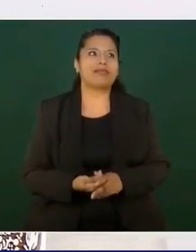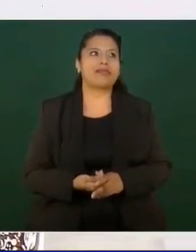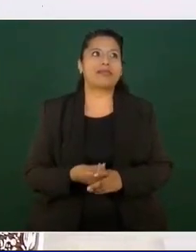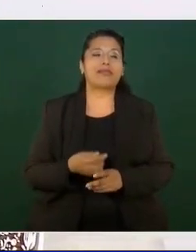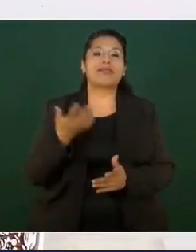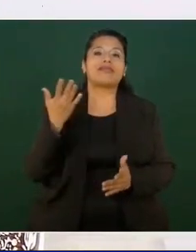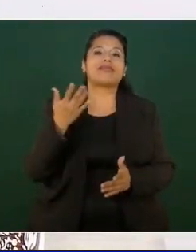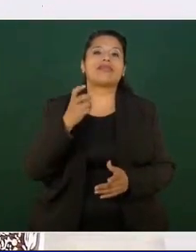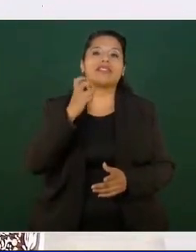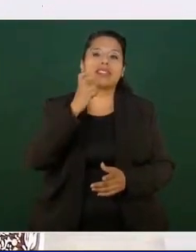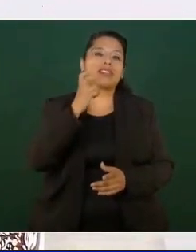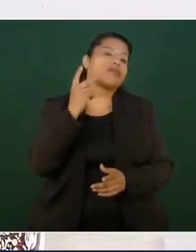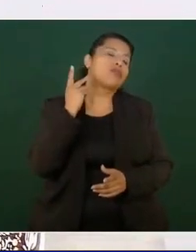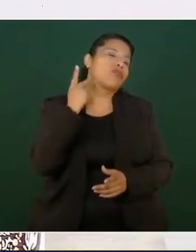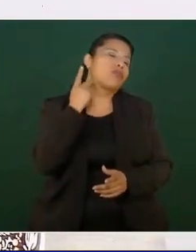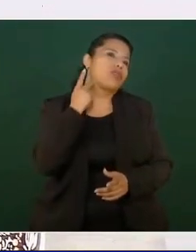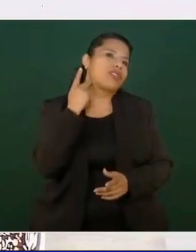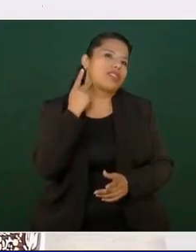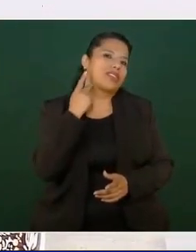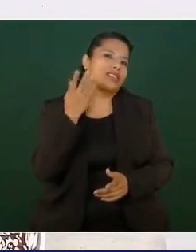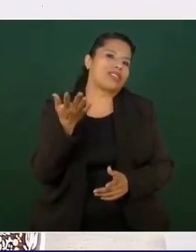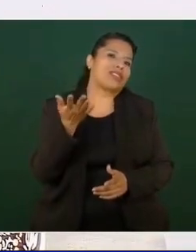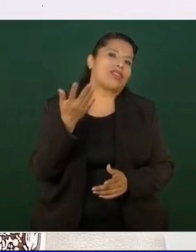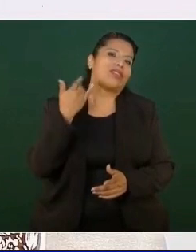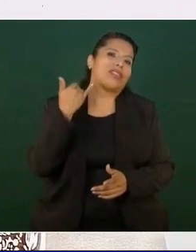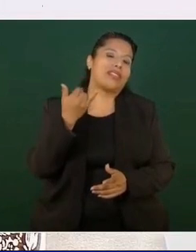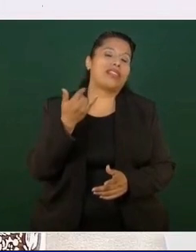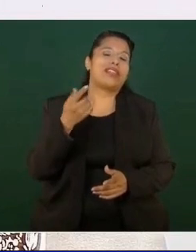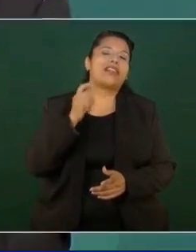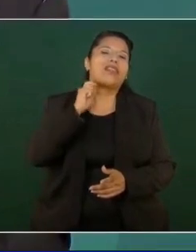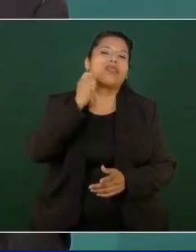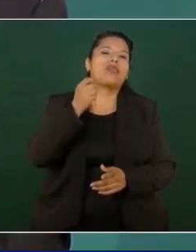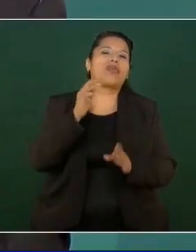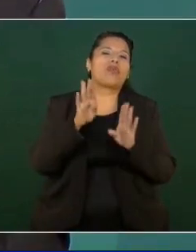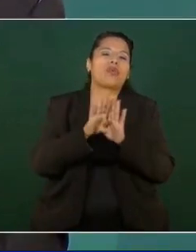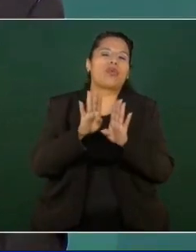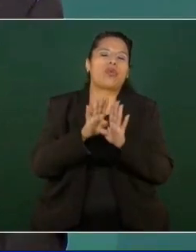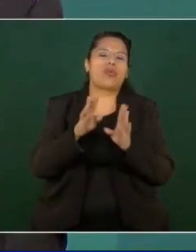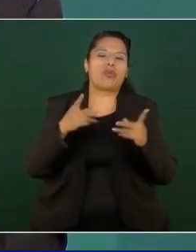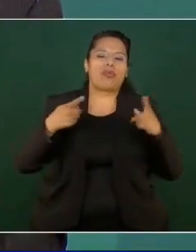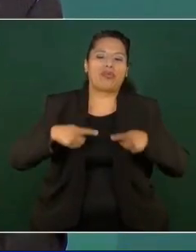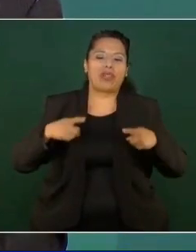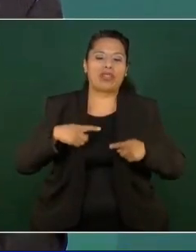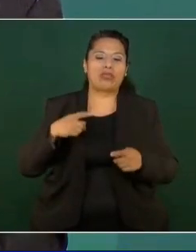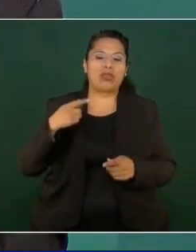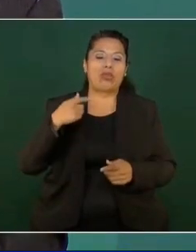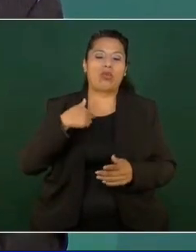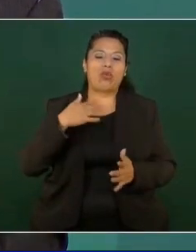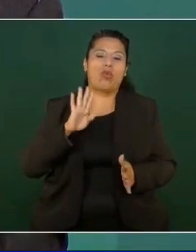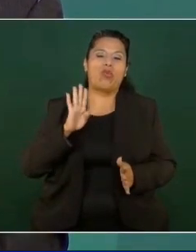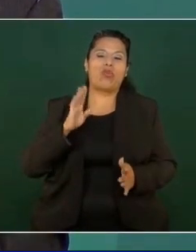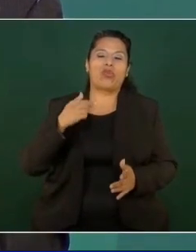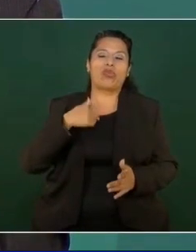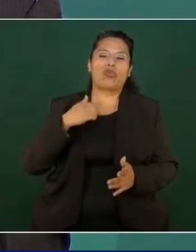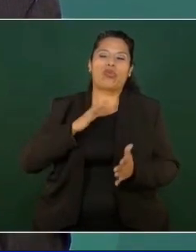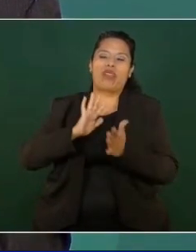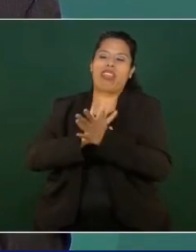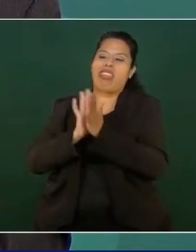y eran políticos y gente muy influyente, incluso participaban en la